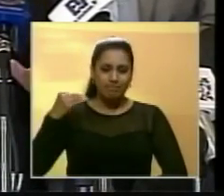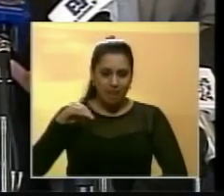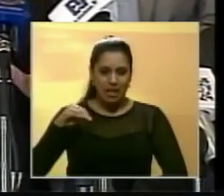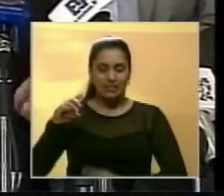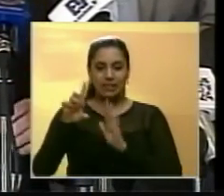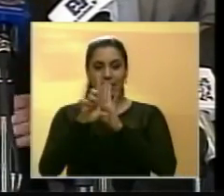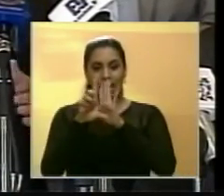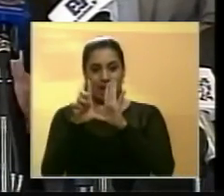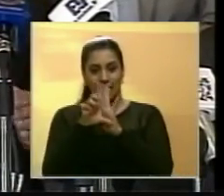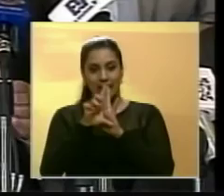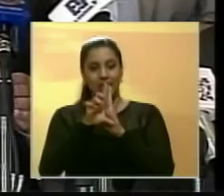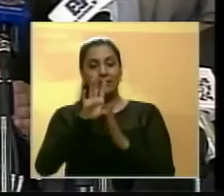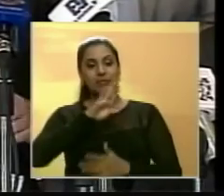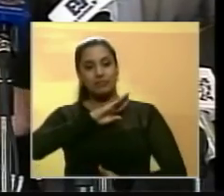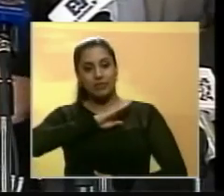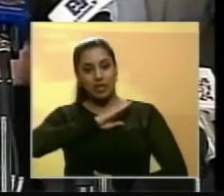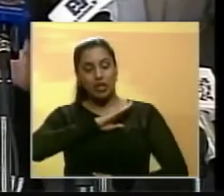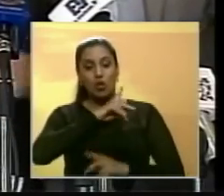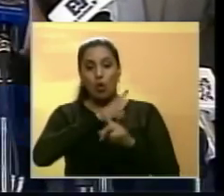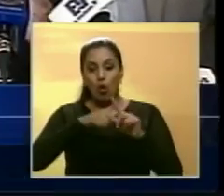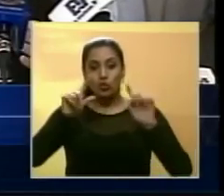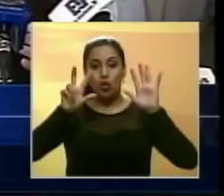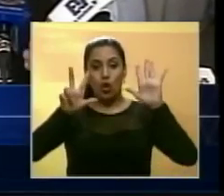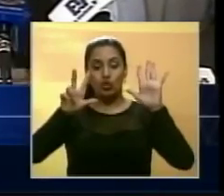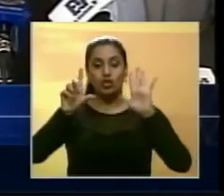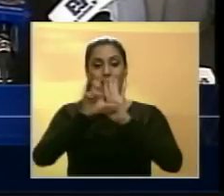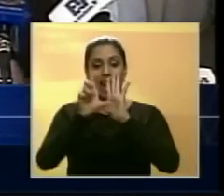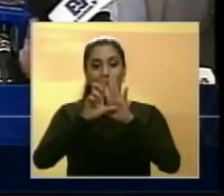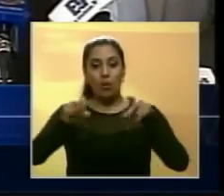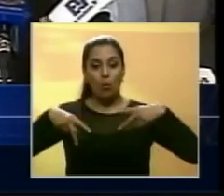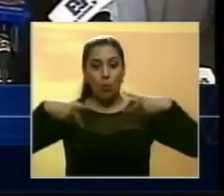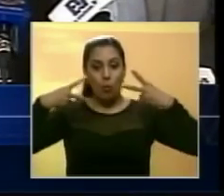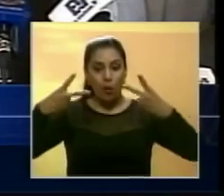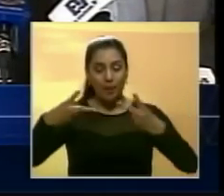estas leyes, tenemos 8 leyes nuevas